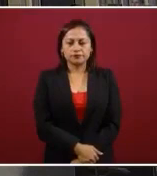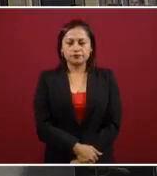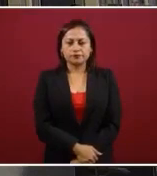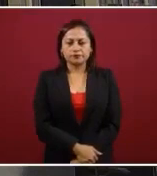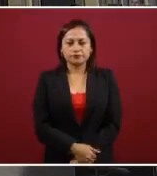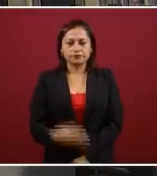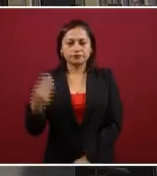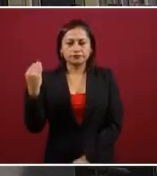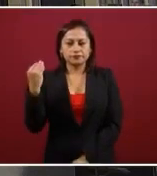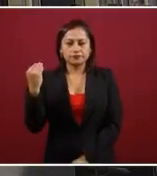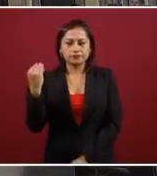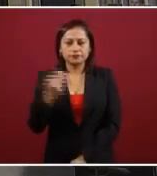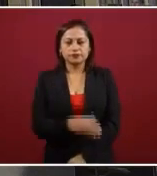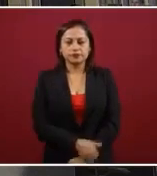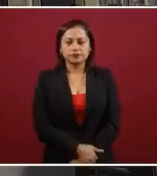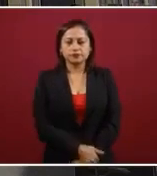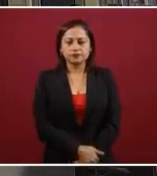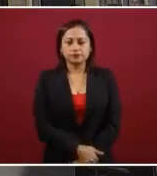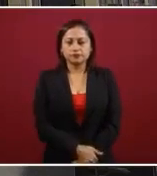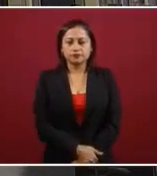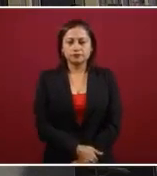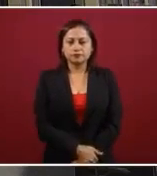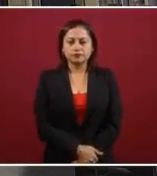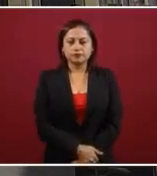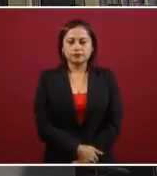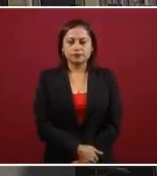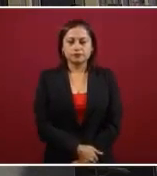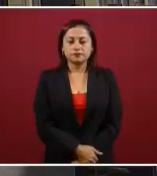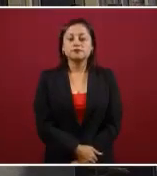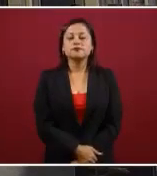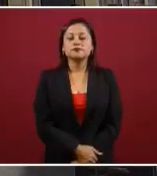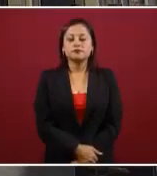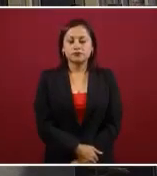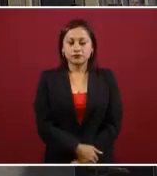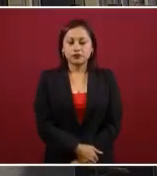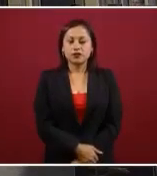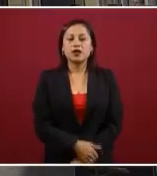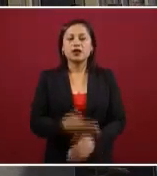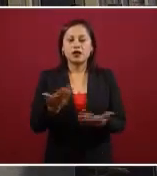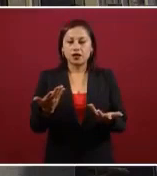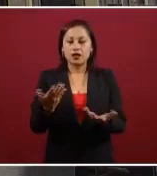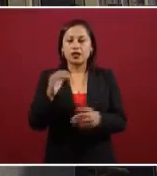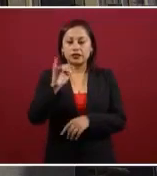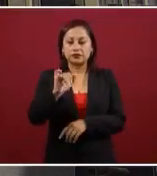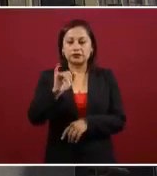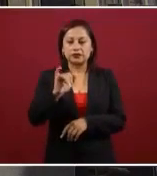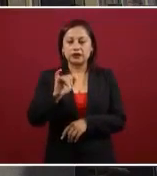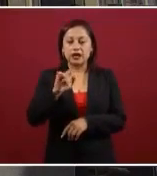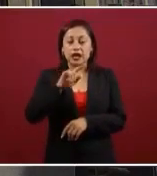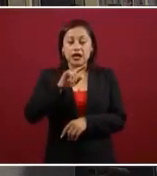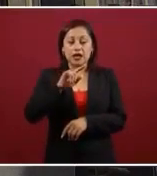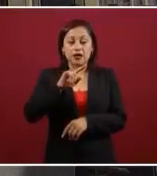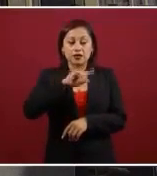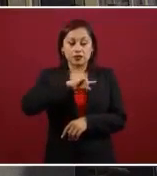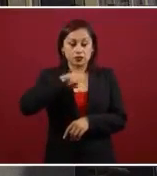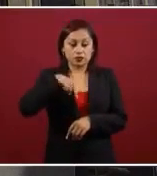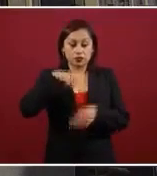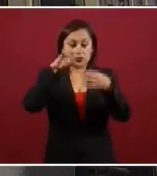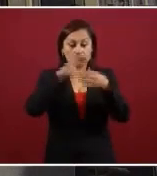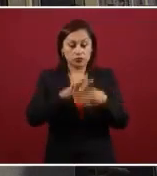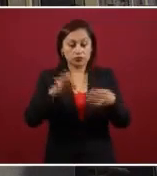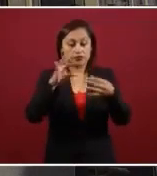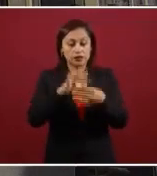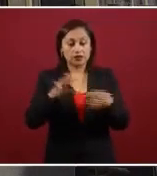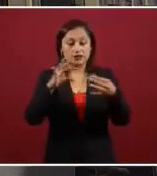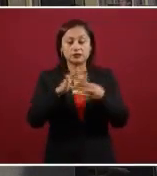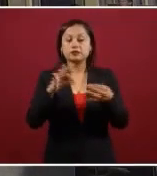Secretaria está apoyando? ¿Cómo es que pudieron evadir a los grupos delincuenciales que ahí operan, secretaria? Sí, justo el platicar y tardarnos mucho en la explicación de lo que nosotros